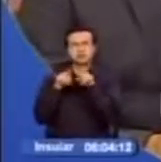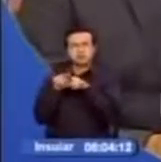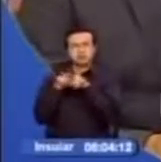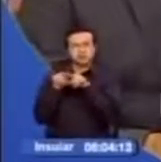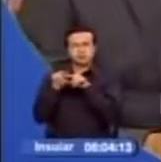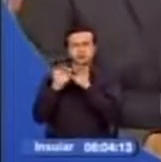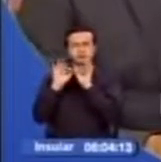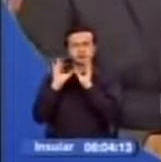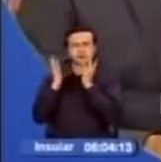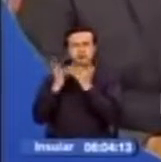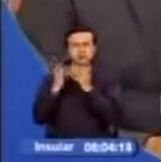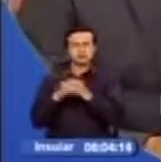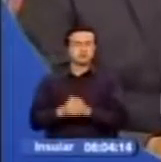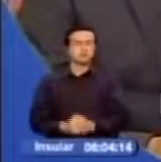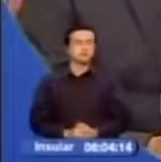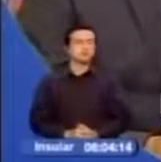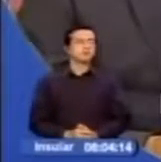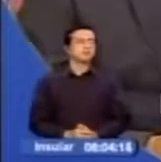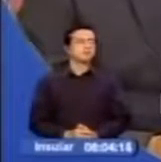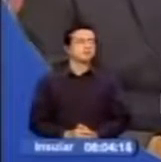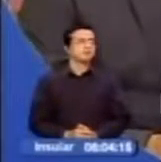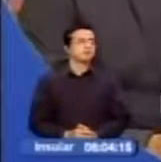global.